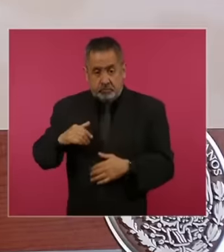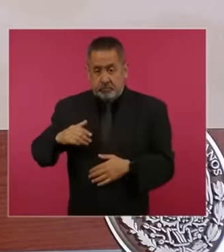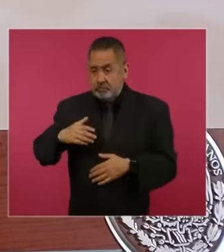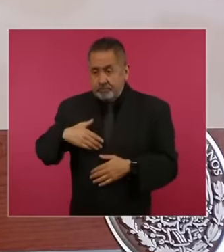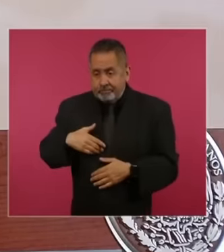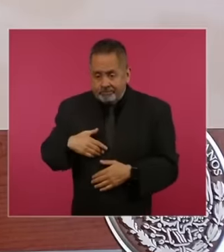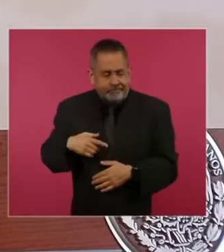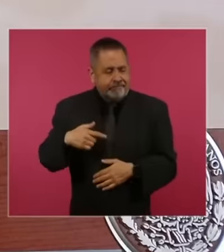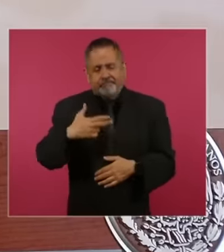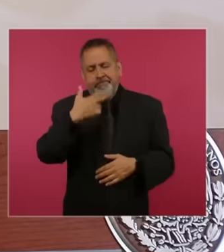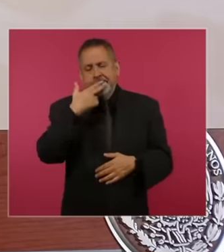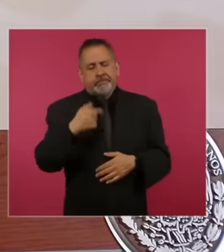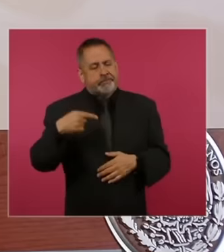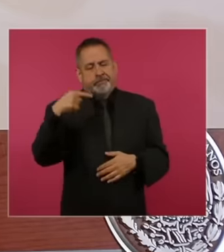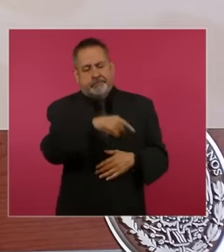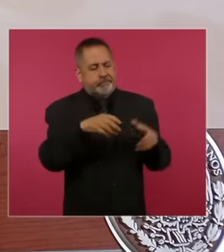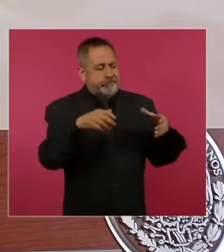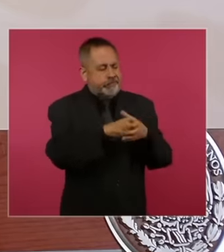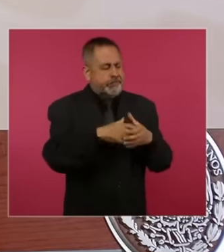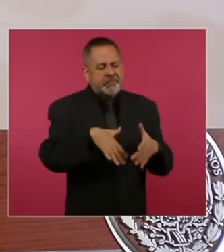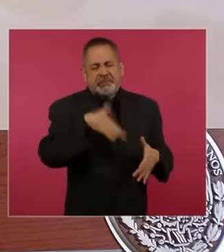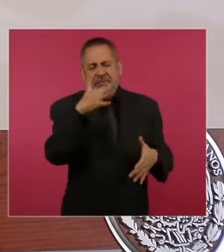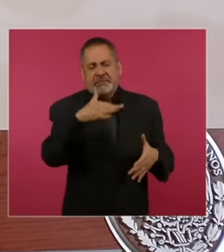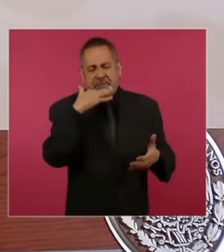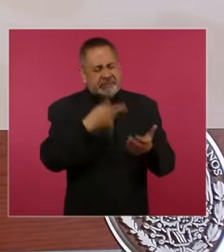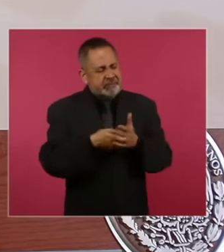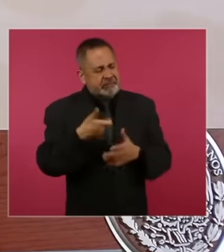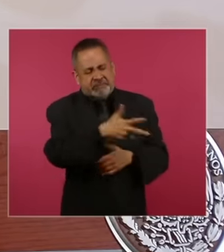no es más que una banda de malhechores.